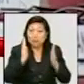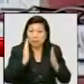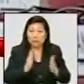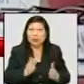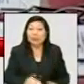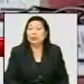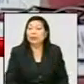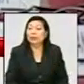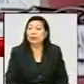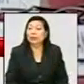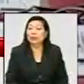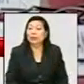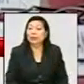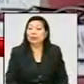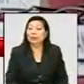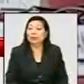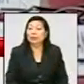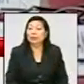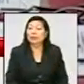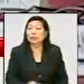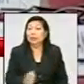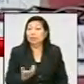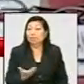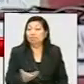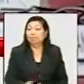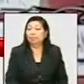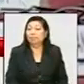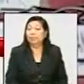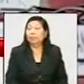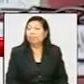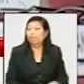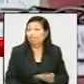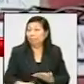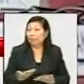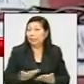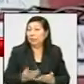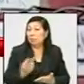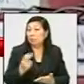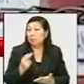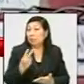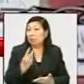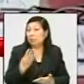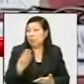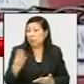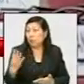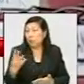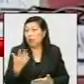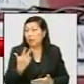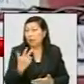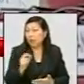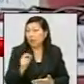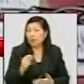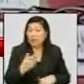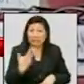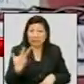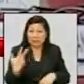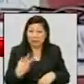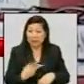concentración. Si uno recibe 20, 24, 30